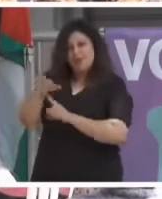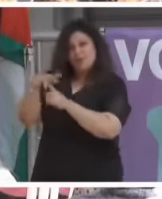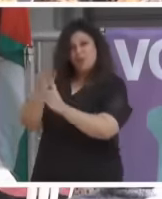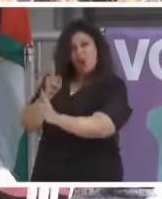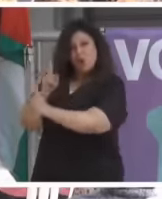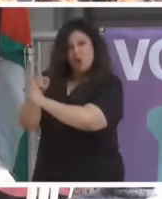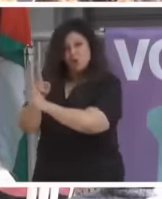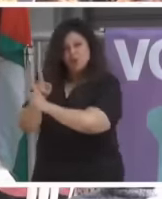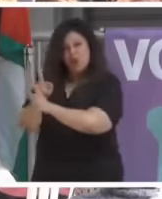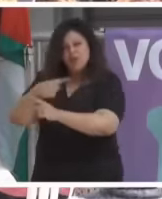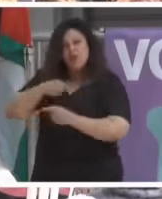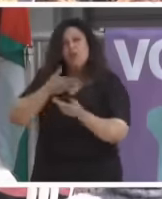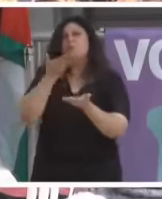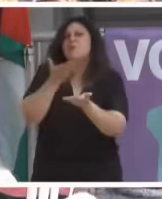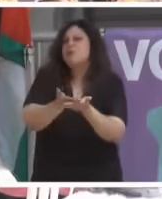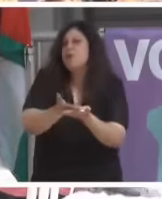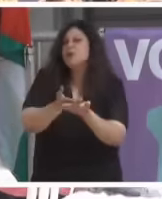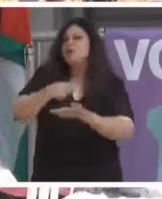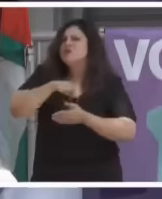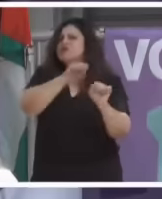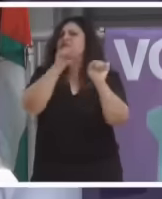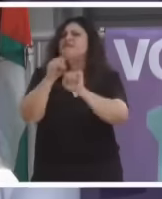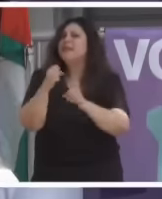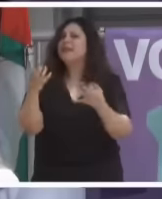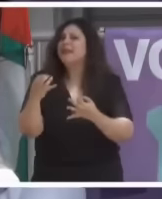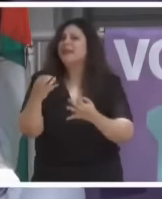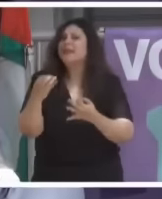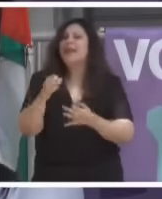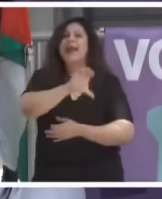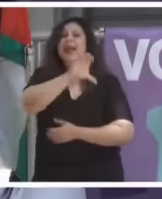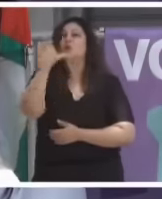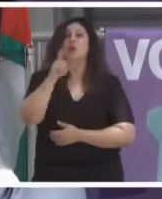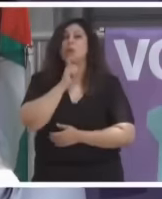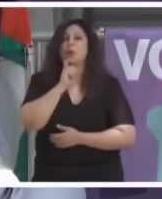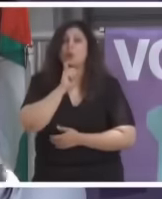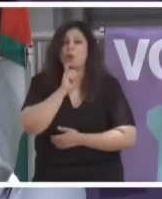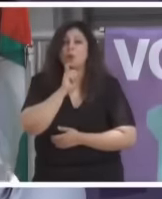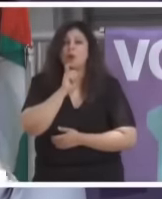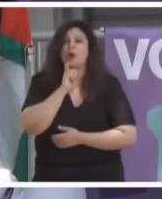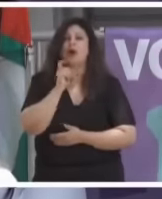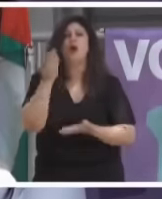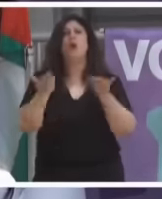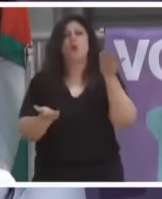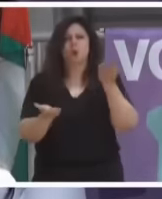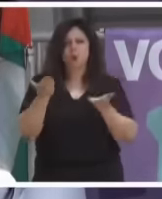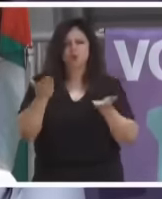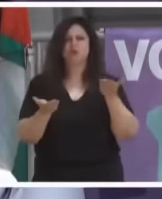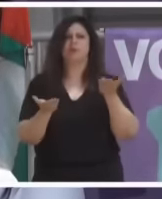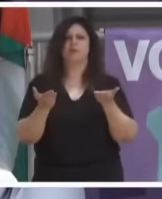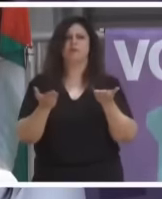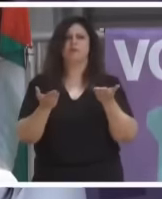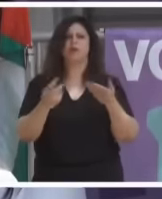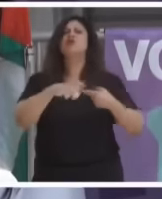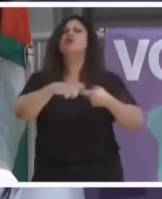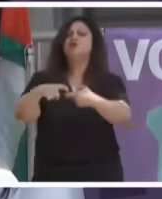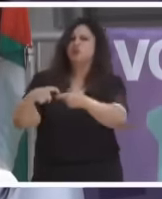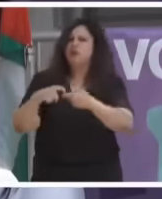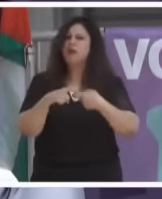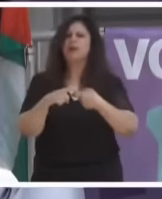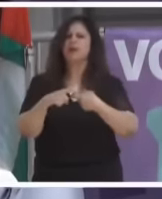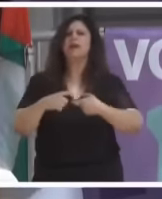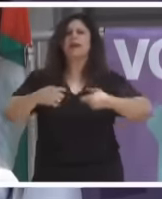que defendemos es una Europa justa, solidaria y